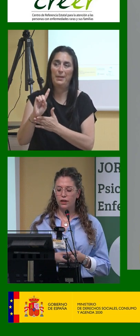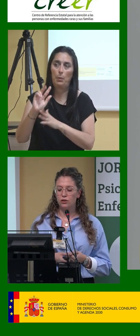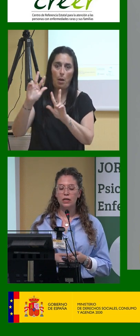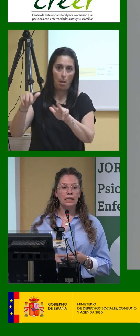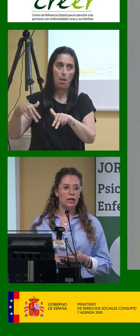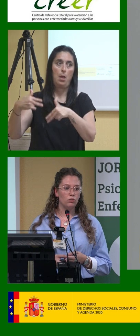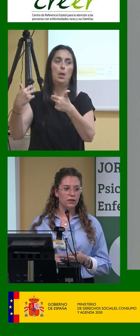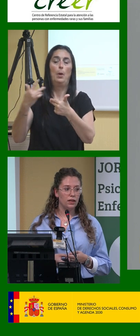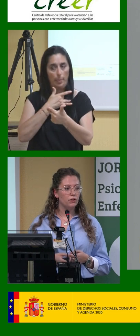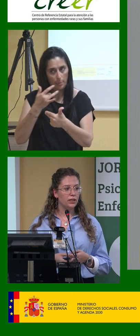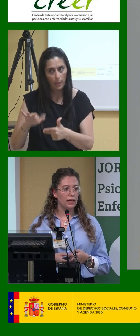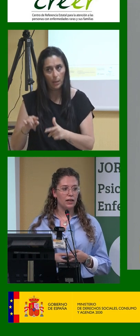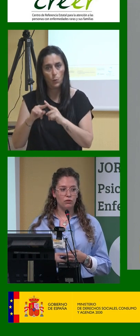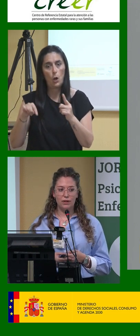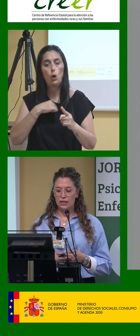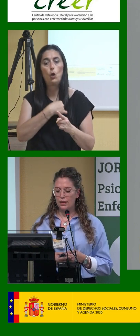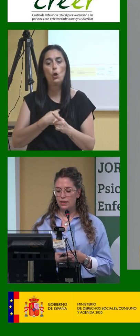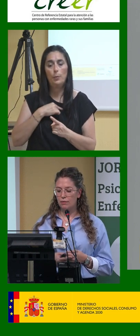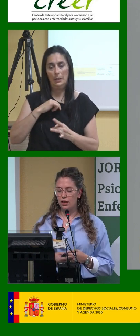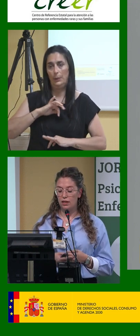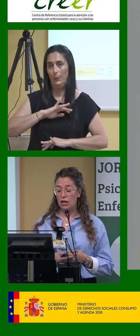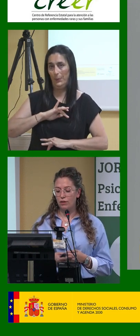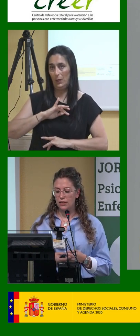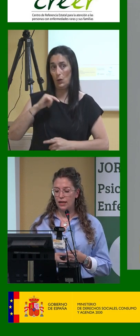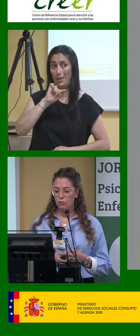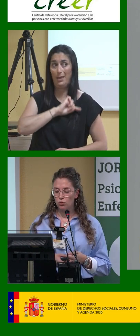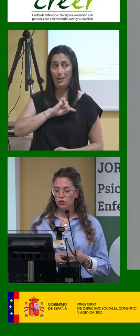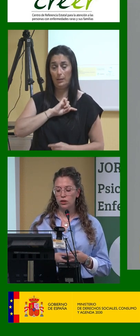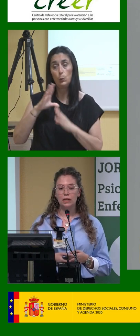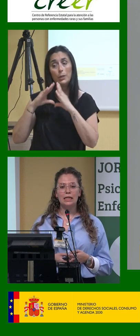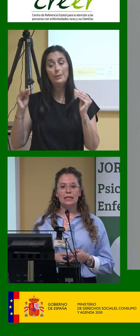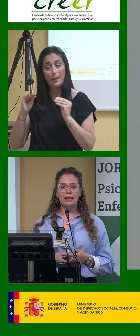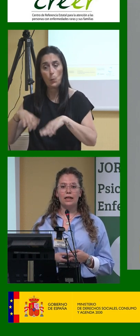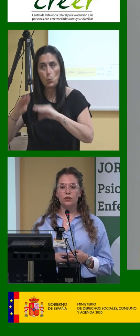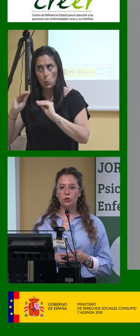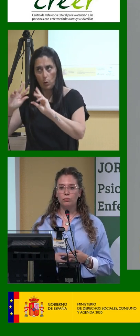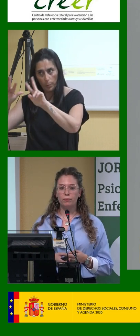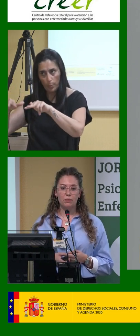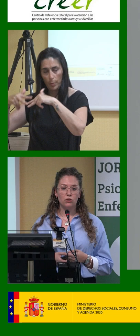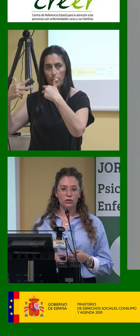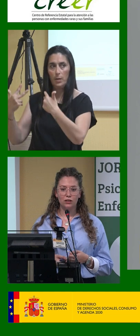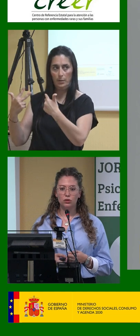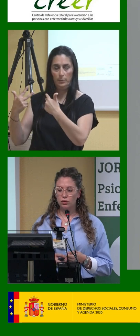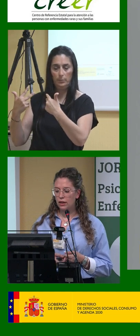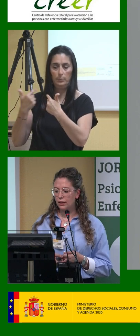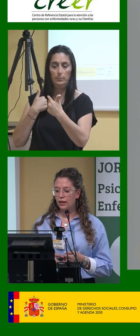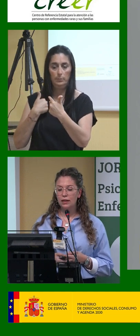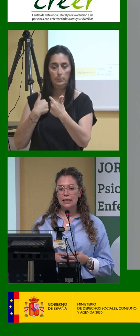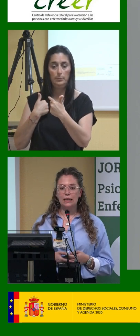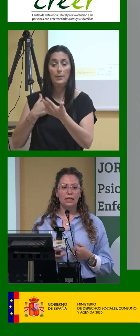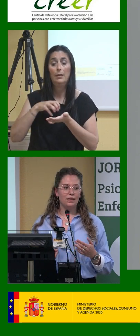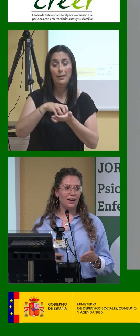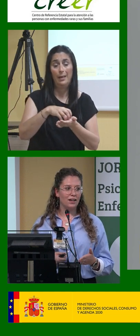la concedieron, del Comité de Bioética de la Universidad de Burgos. Se realizó un primer contacto con el